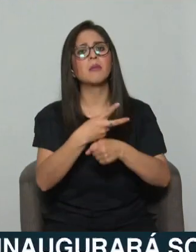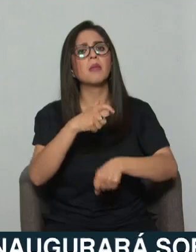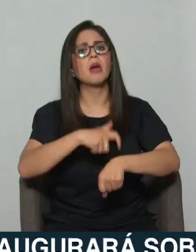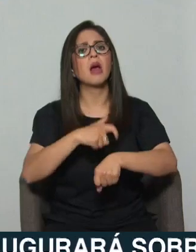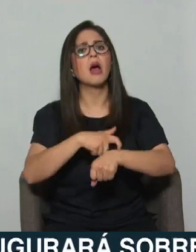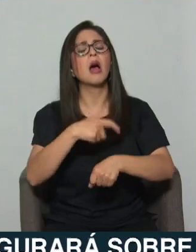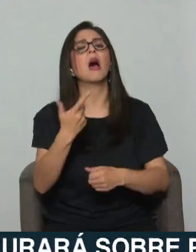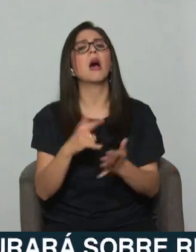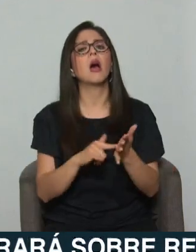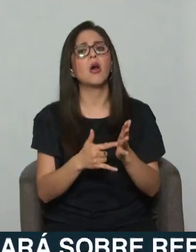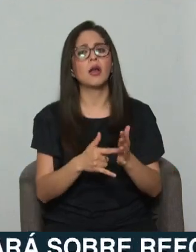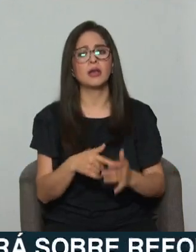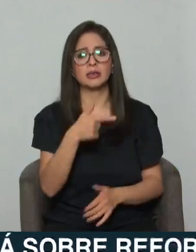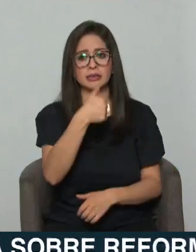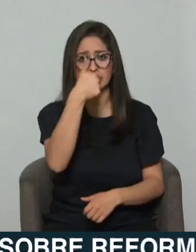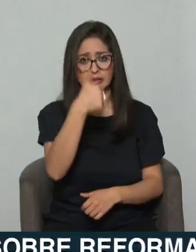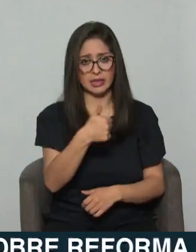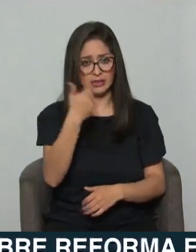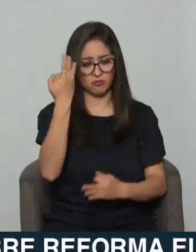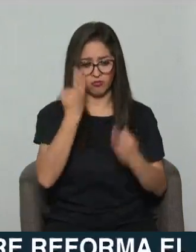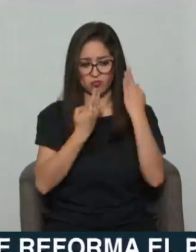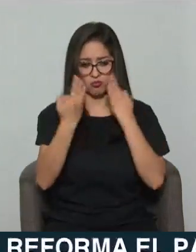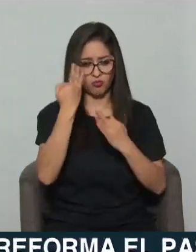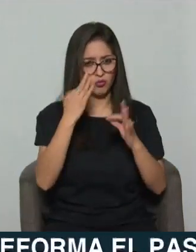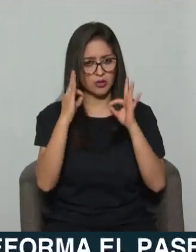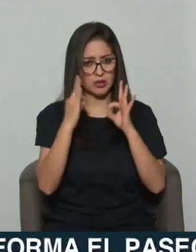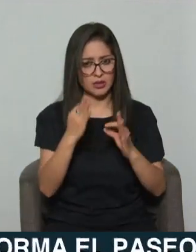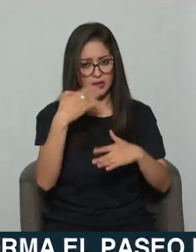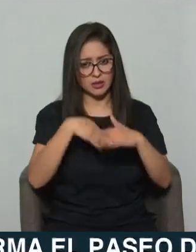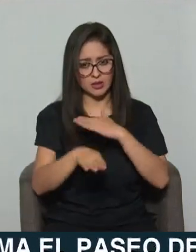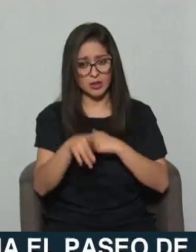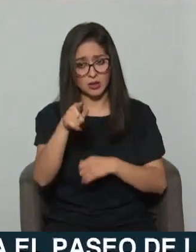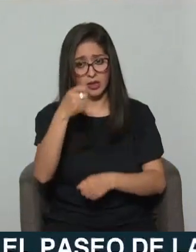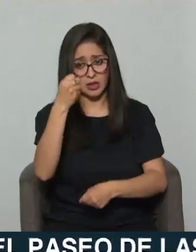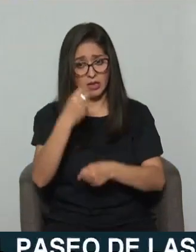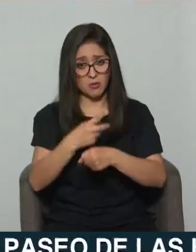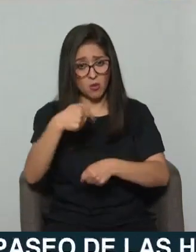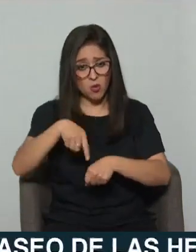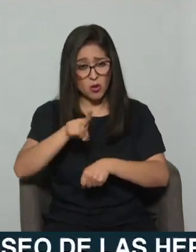Pues desde las 6 para estar listos. ¿Te costó mucho trabajo levantarte, Nomi?